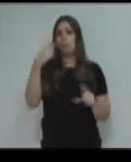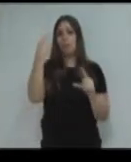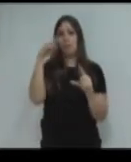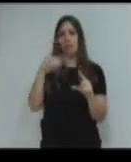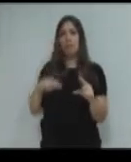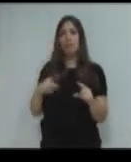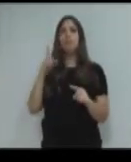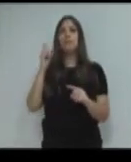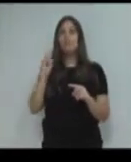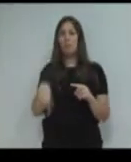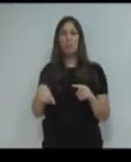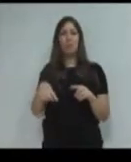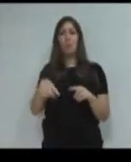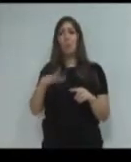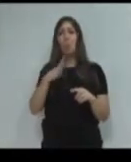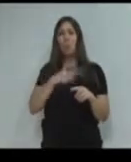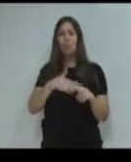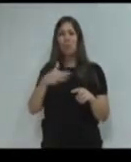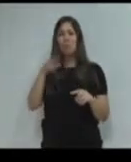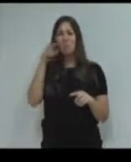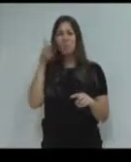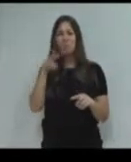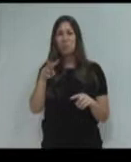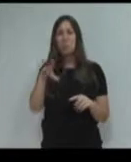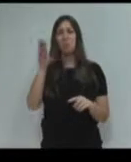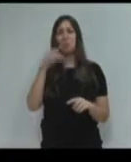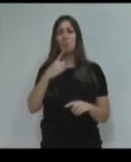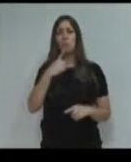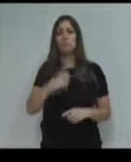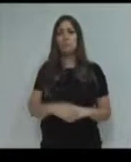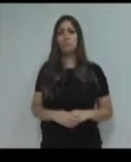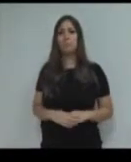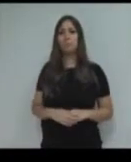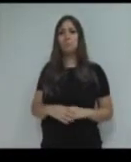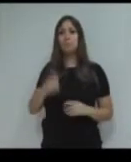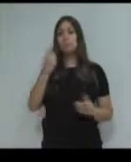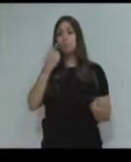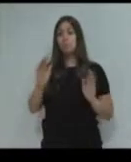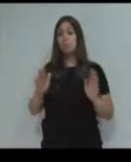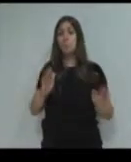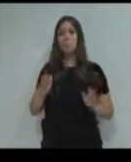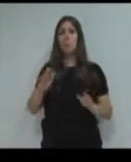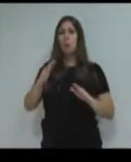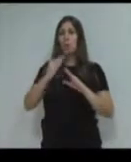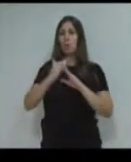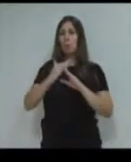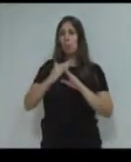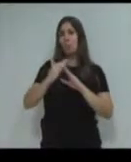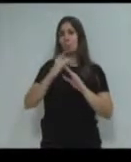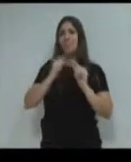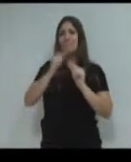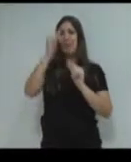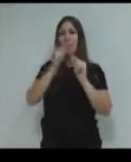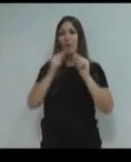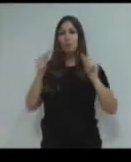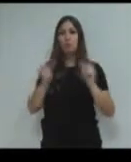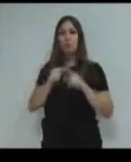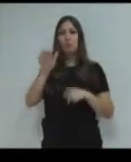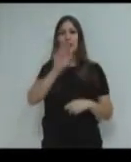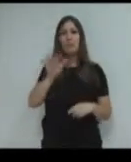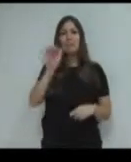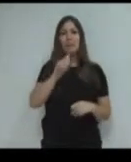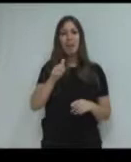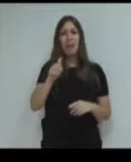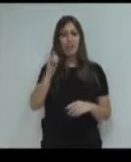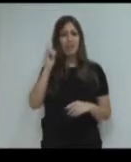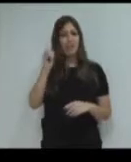sino su capacidad de comprensión. Hay unos tamaños más o menos estándar, de tamaño de letra, que sea el